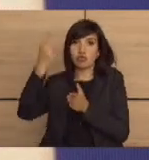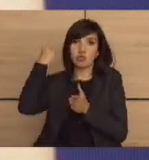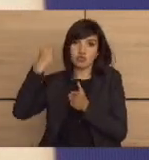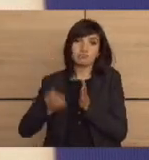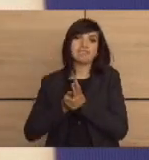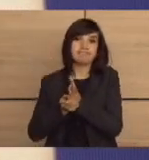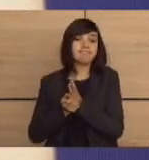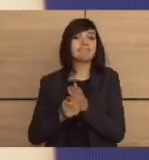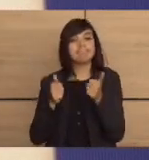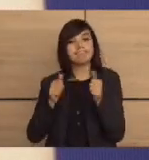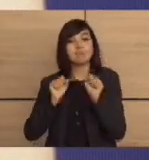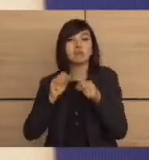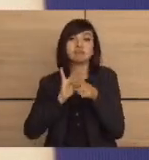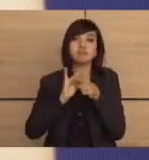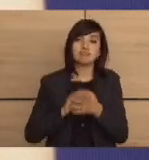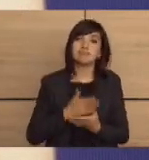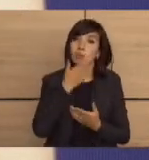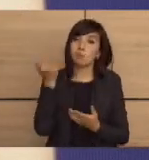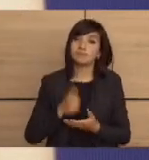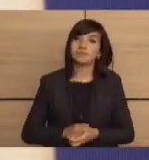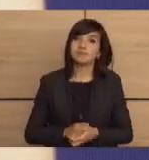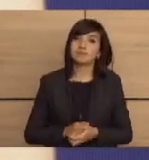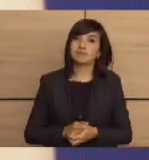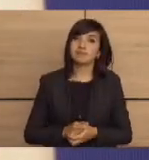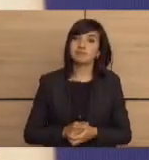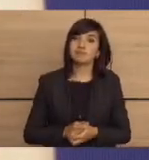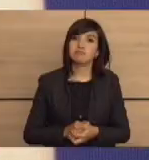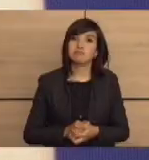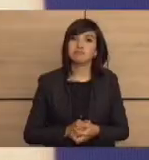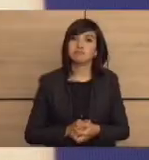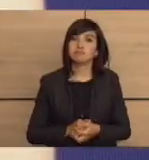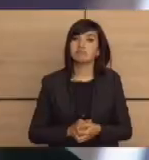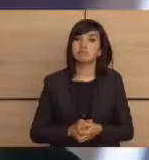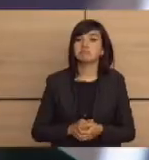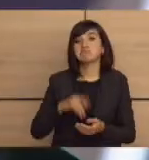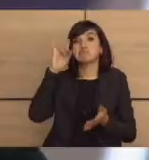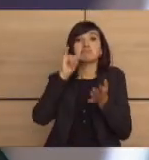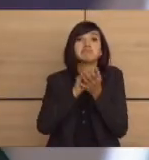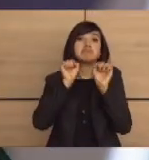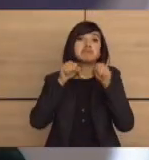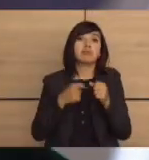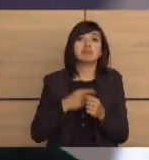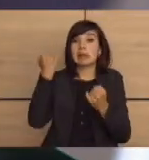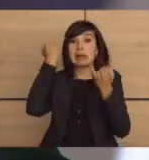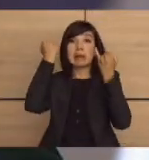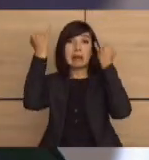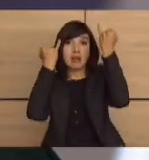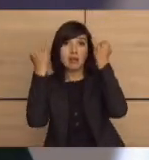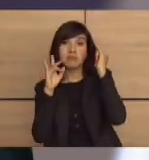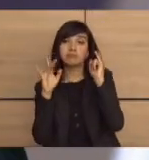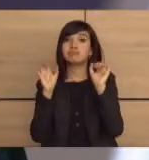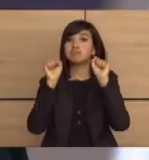Ahora, creo que se puede hacer de todo, lo que se llaman tópicos generativos. Cualquier idea puede servir